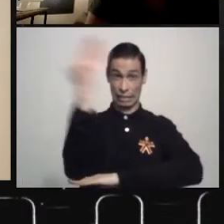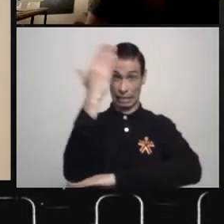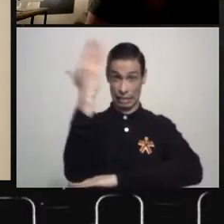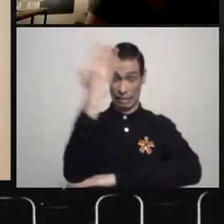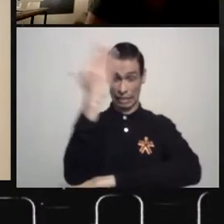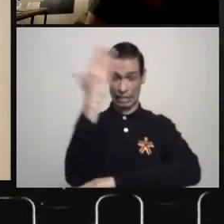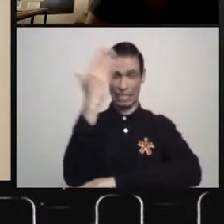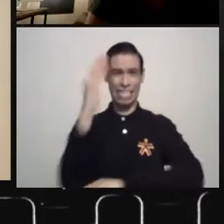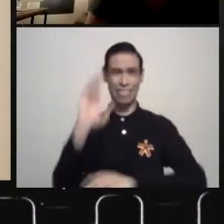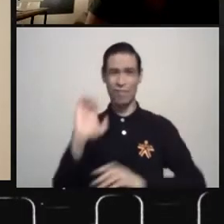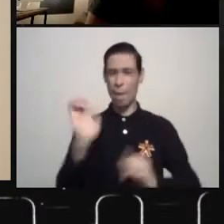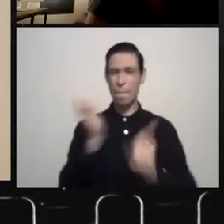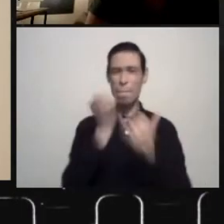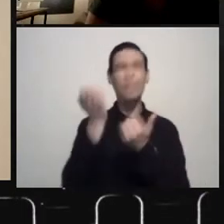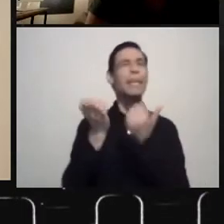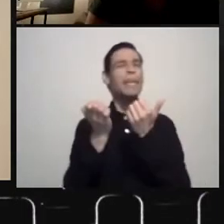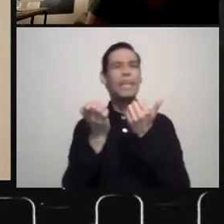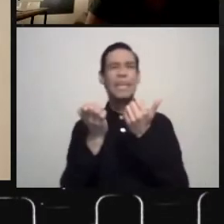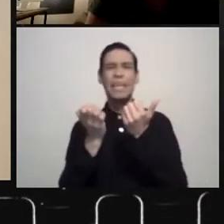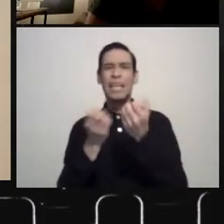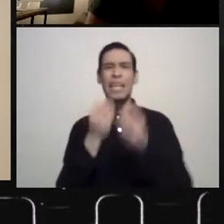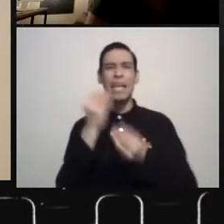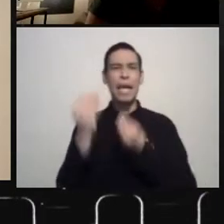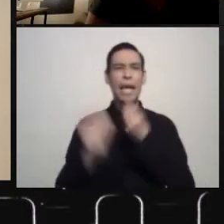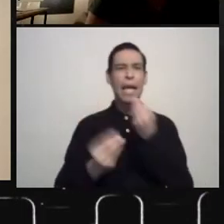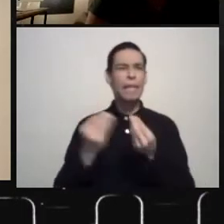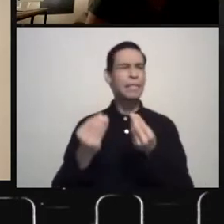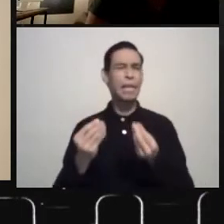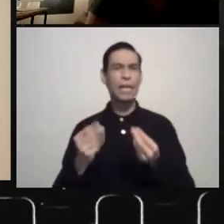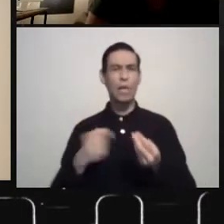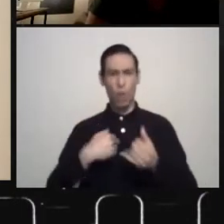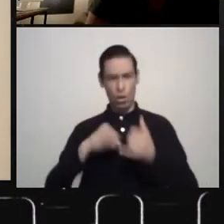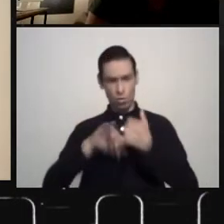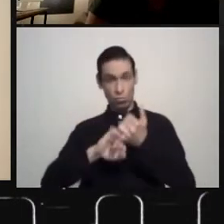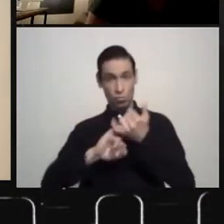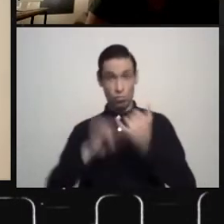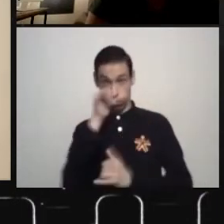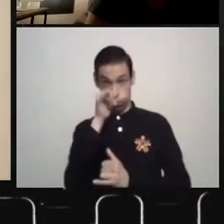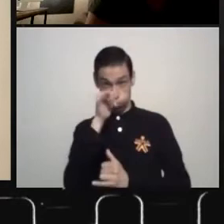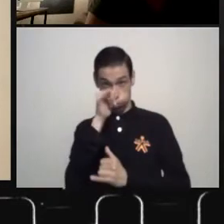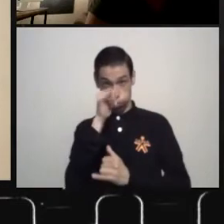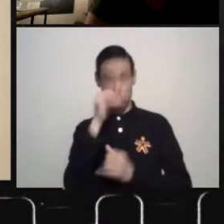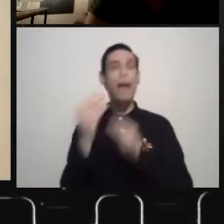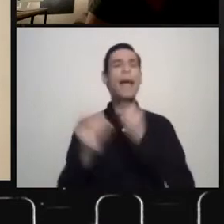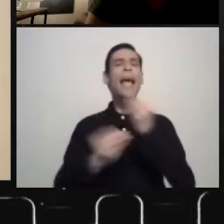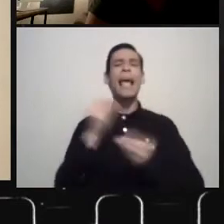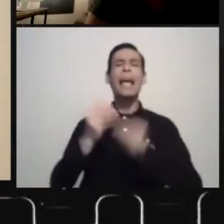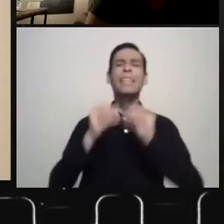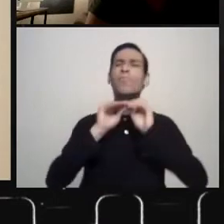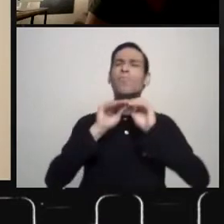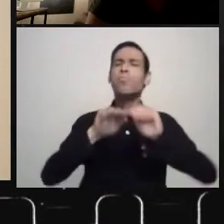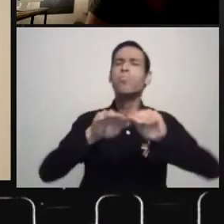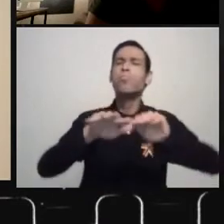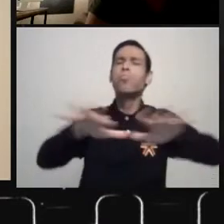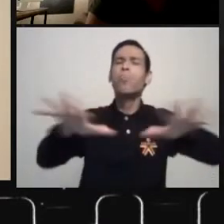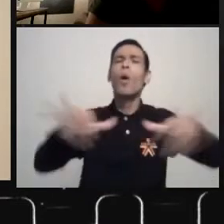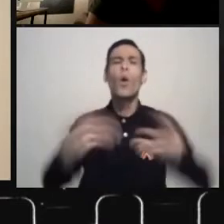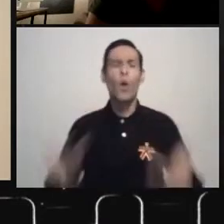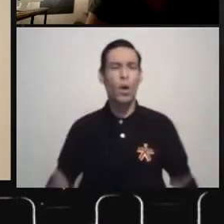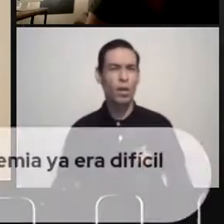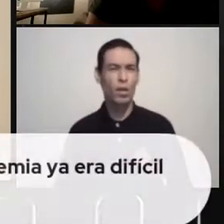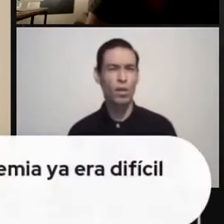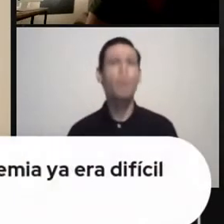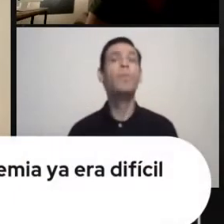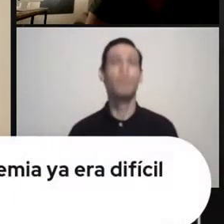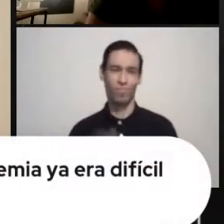difícil, ¿cómo hacer ahora para mover una película independiente? Y creo que ahí los dos tienen una experiencia cercana con sus proyectos